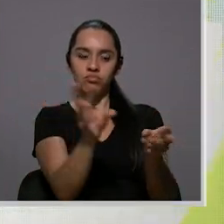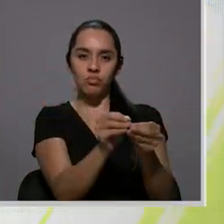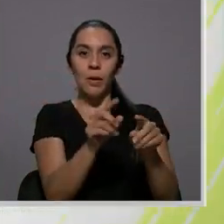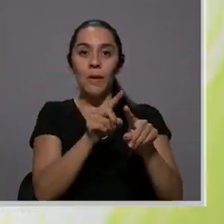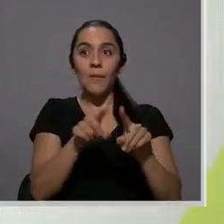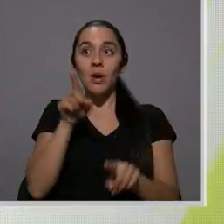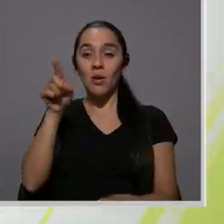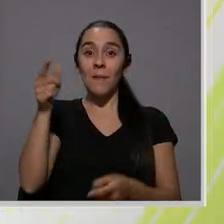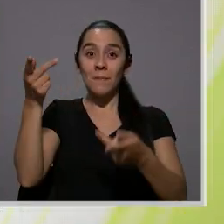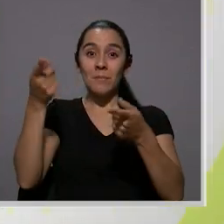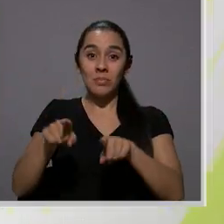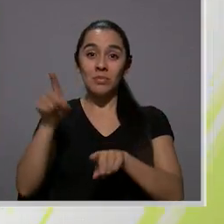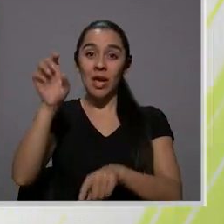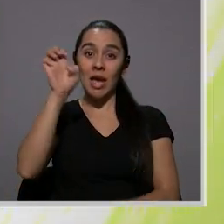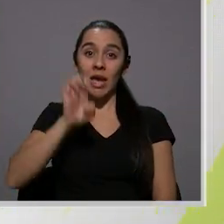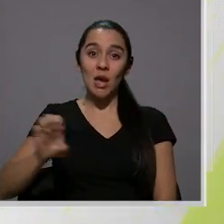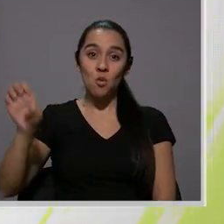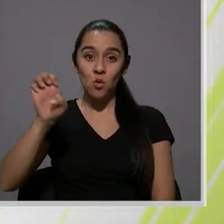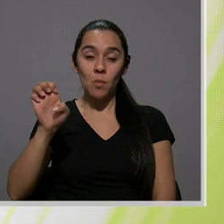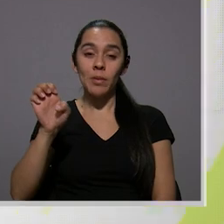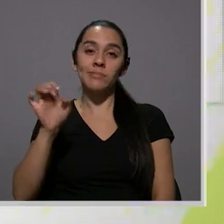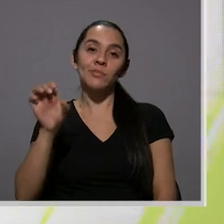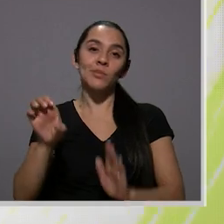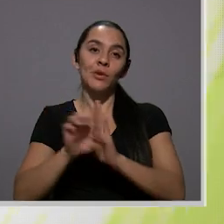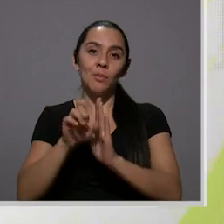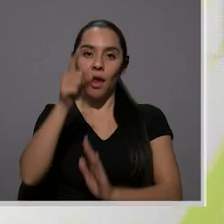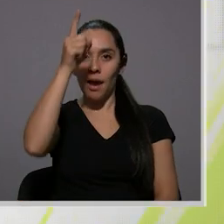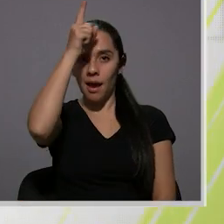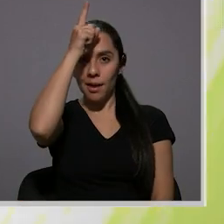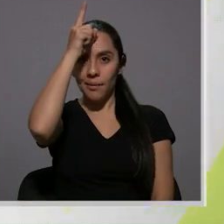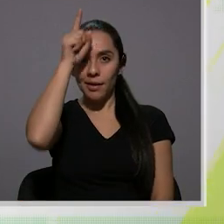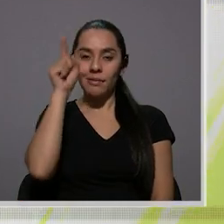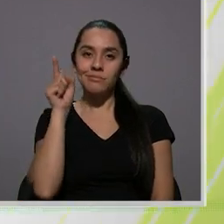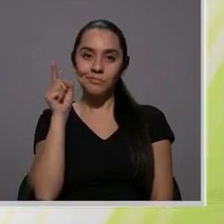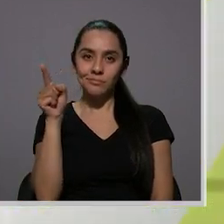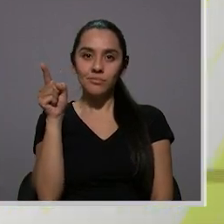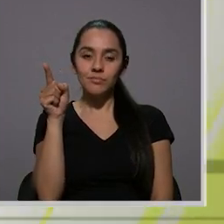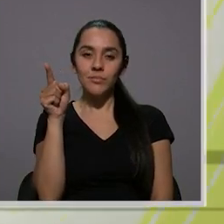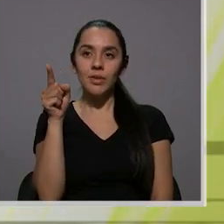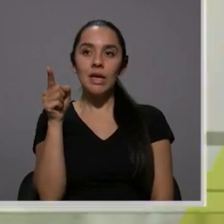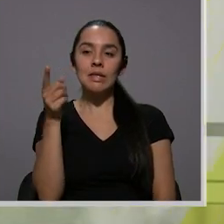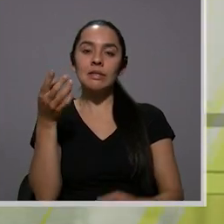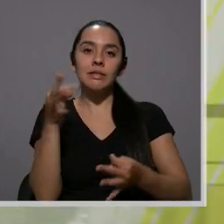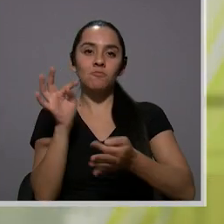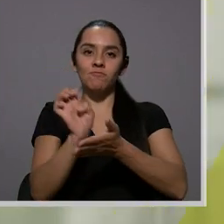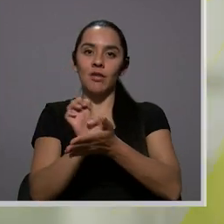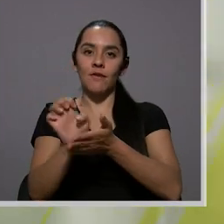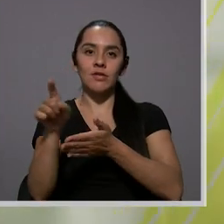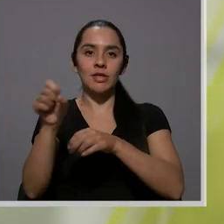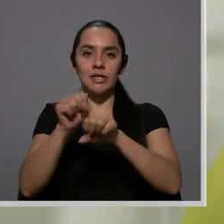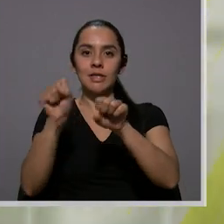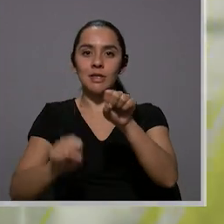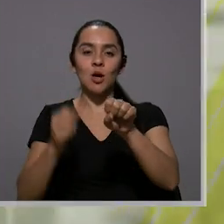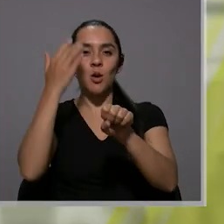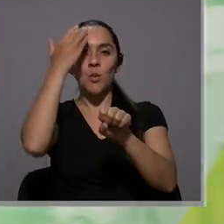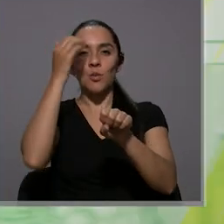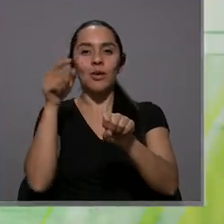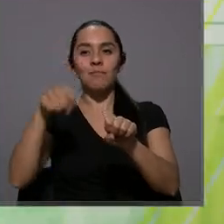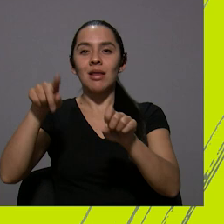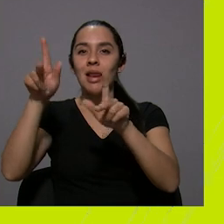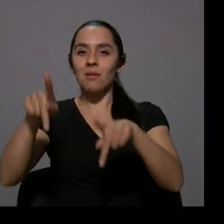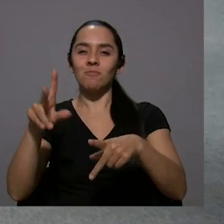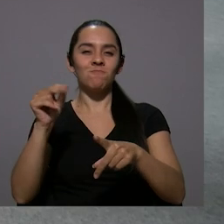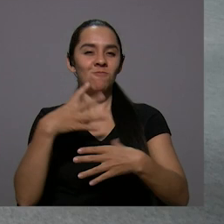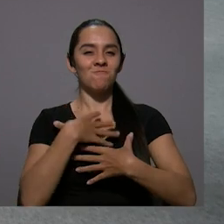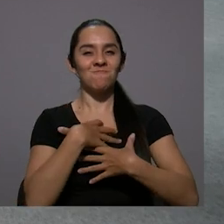llevaron a países en Europa países tan grandes como Alemania verdad a evitar ese tipo de de sistema temas precisamente por la